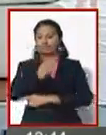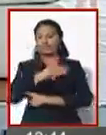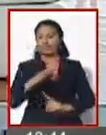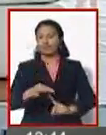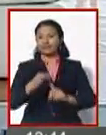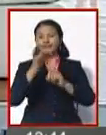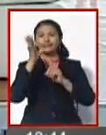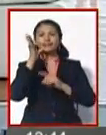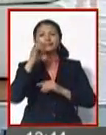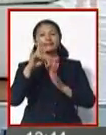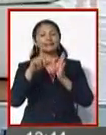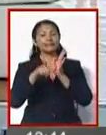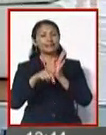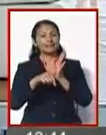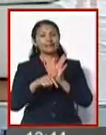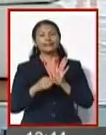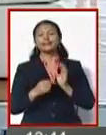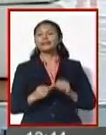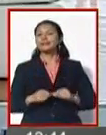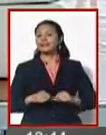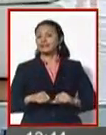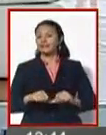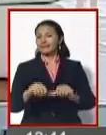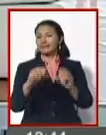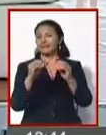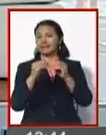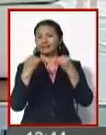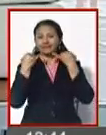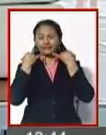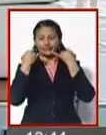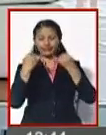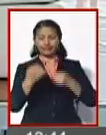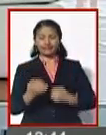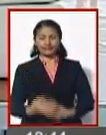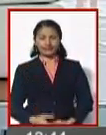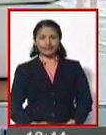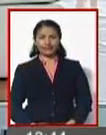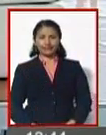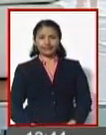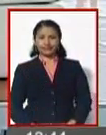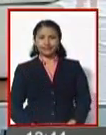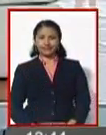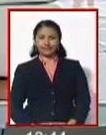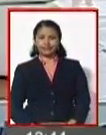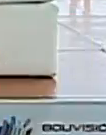especial a todas las madres. Luego de esta pausa nosotros vamos a tener más información. Aguárdenos, ya volvemos.